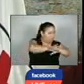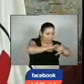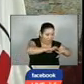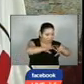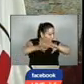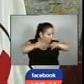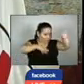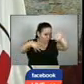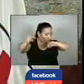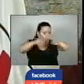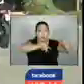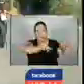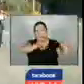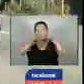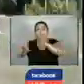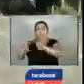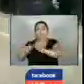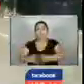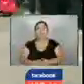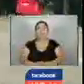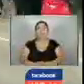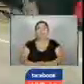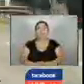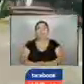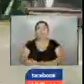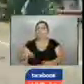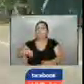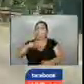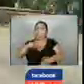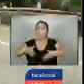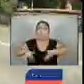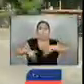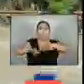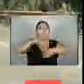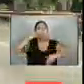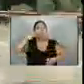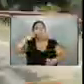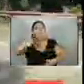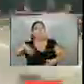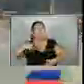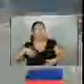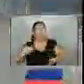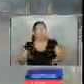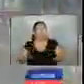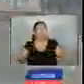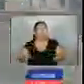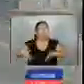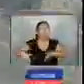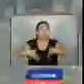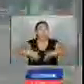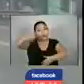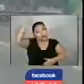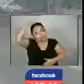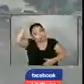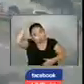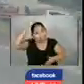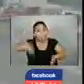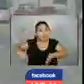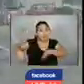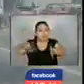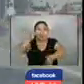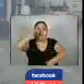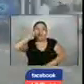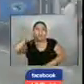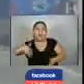población salvadoreña está retornando a sus hogares. Otras vías con alto índice de accidentabilidad vial son la carretera Los Chorros, la carretera de